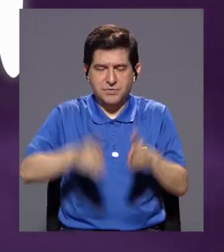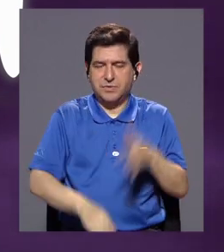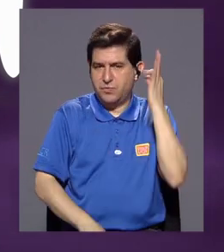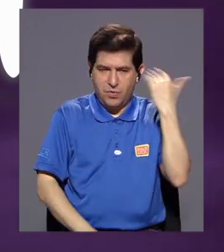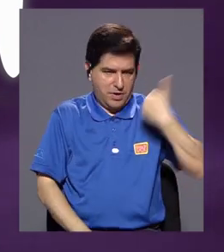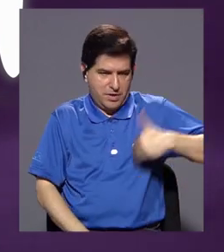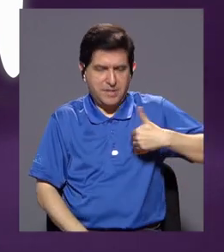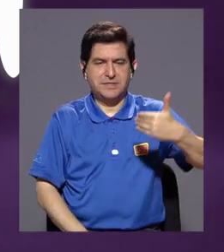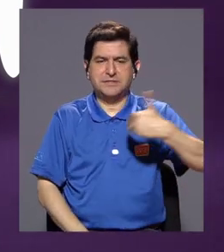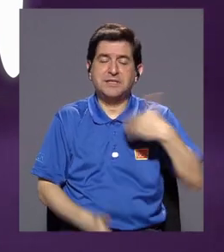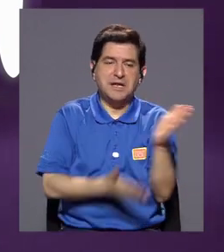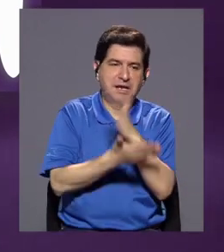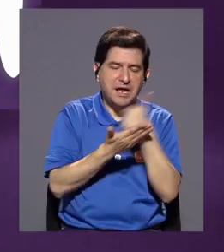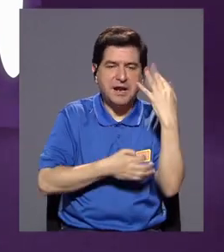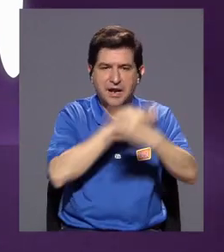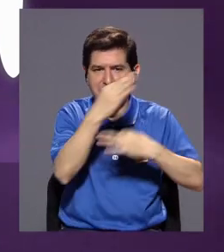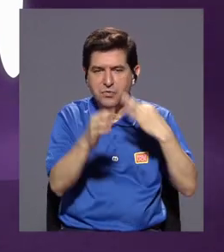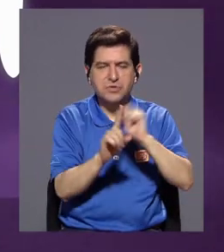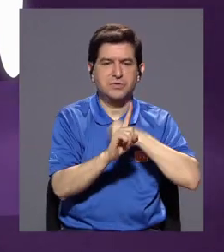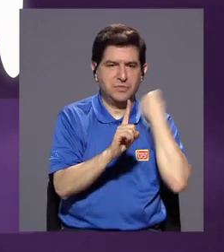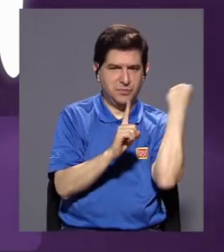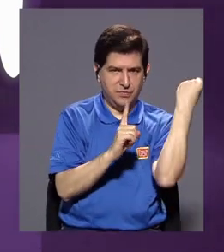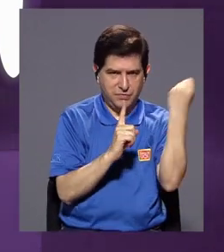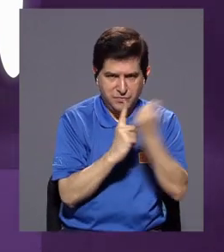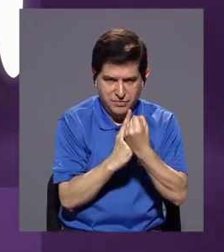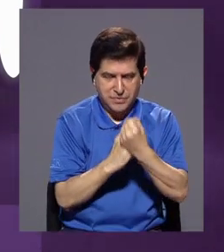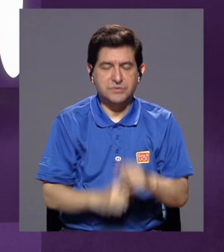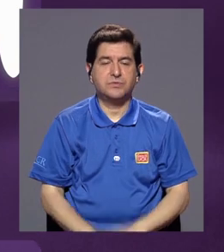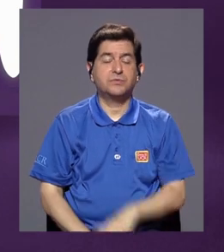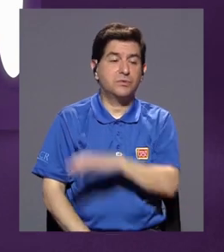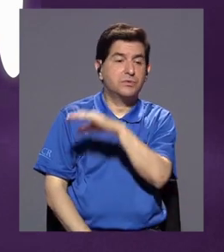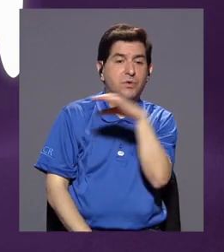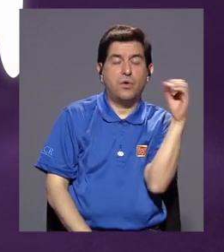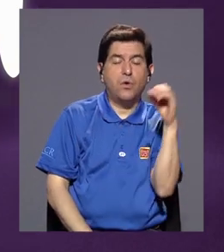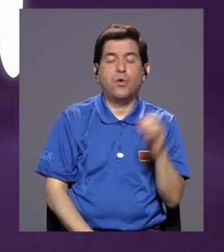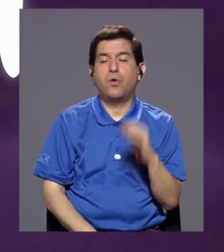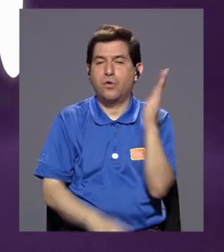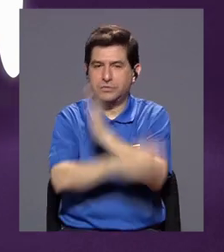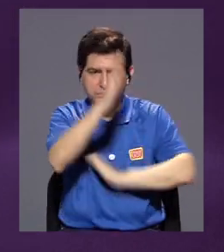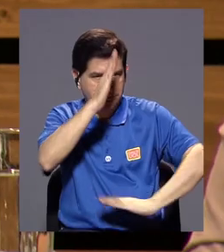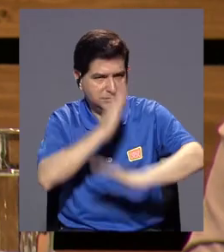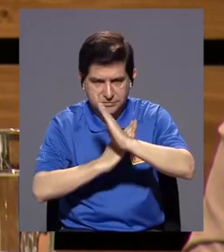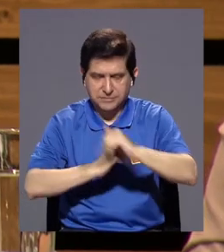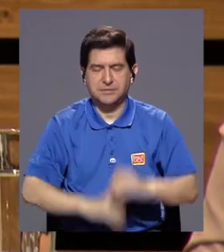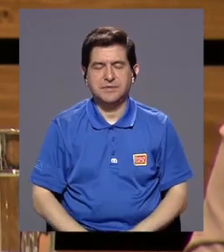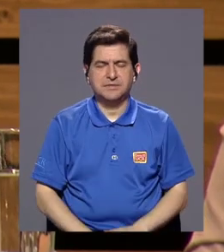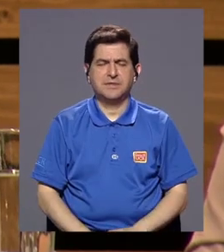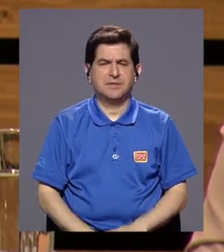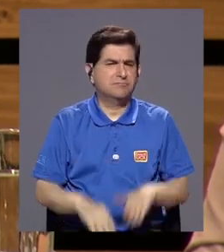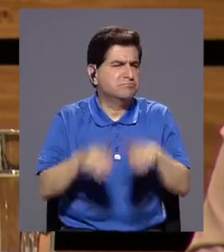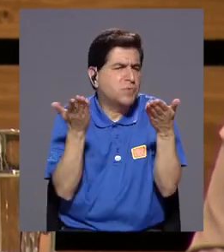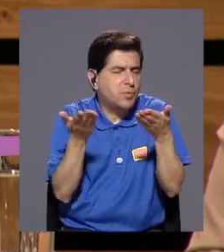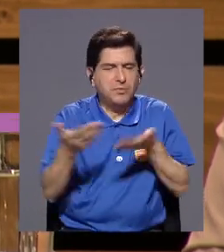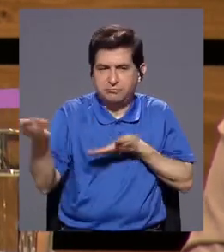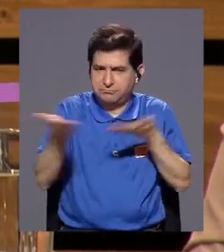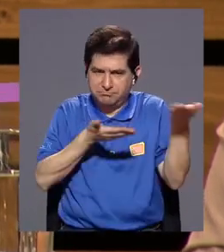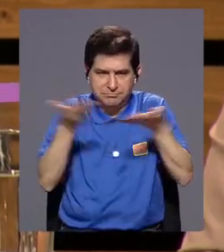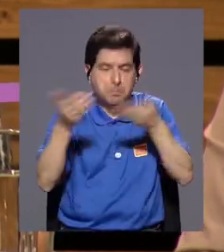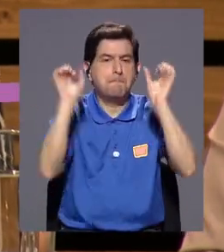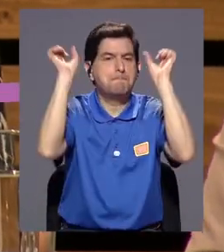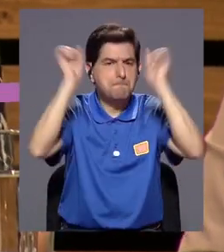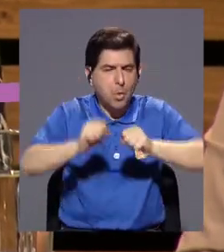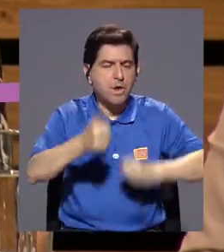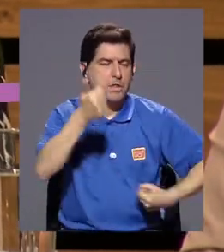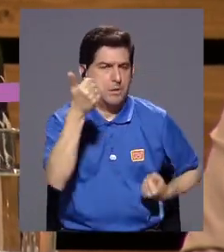que tienen alguna condición o discapacidad mediante servicios que pueden ser